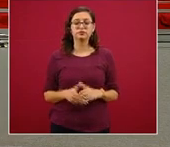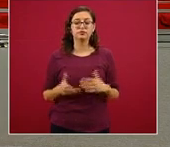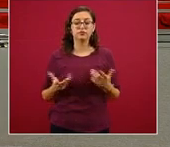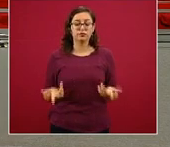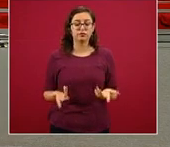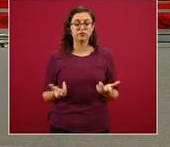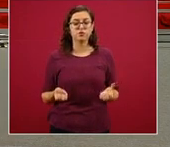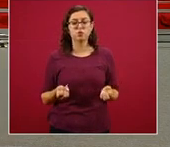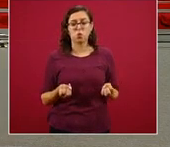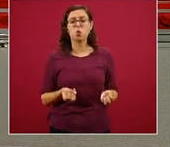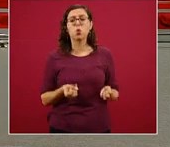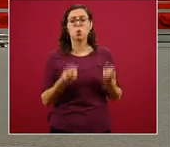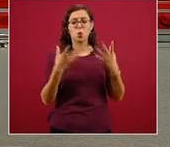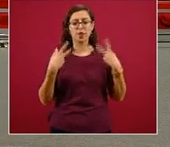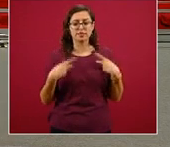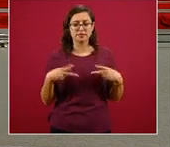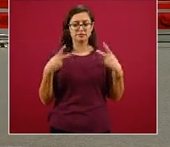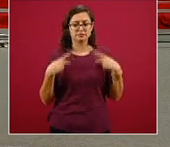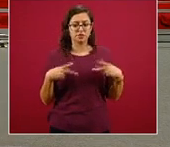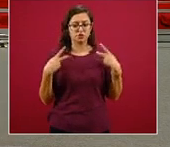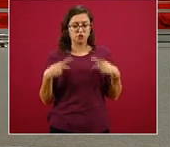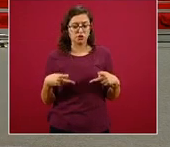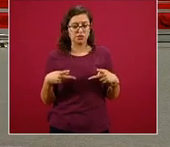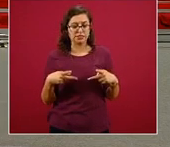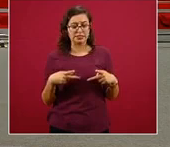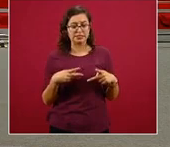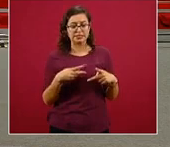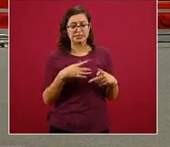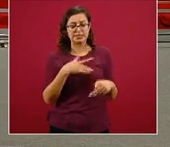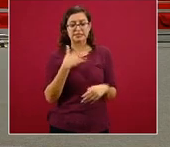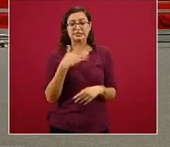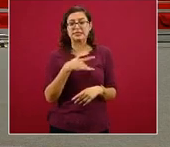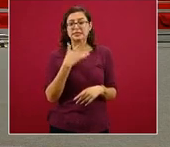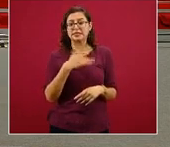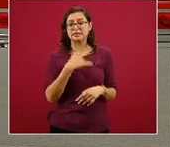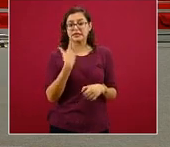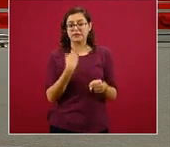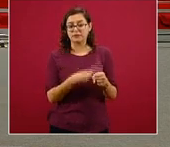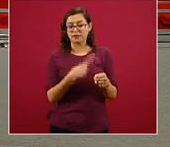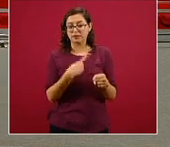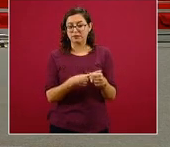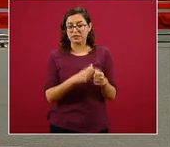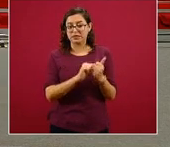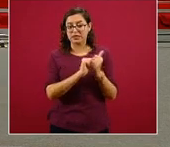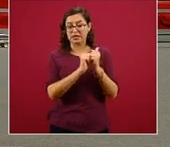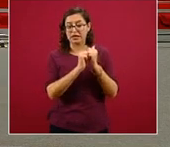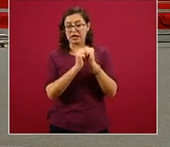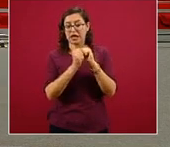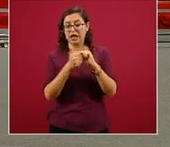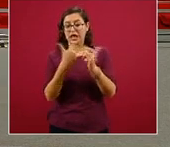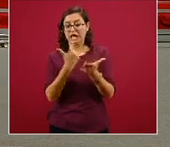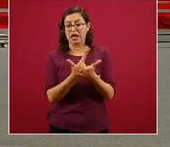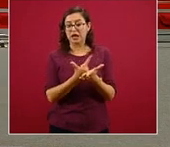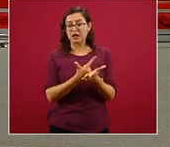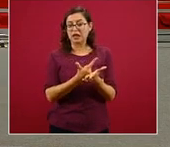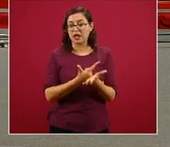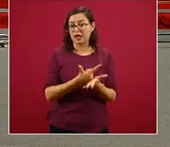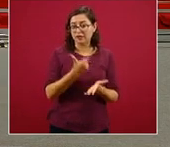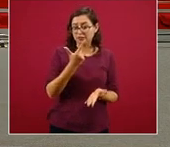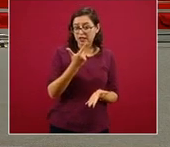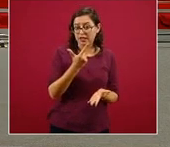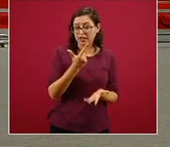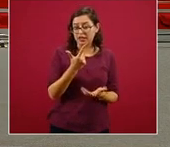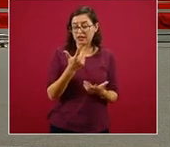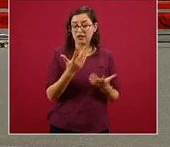sea, de profesionales de la salud, que en su momento desarrolló enfermedad grave en comparación, por ejemplo, con la